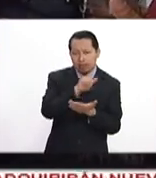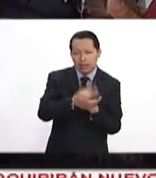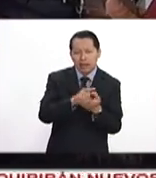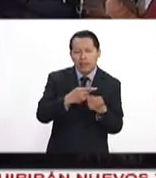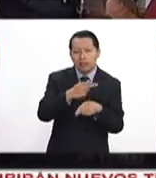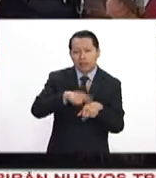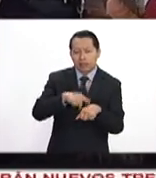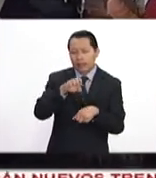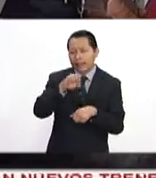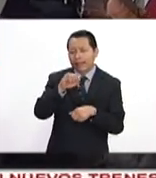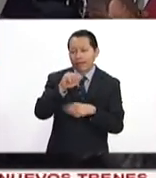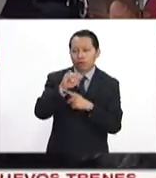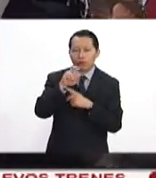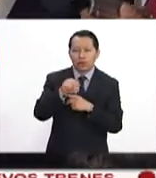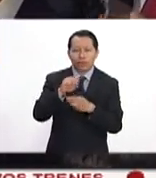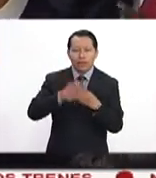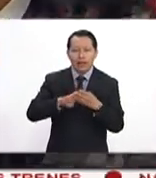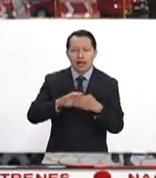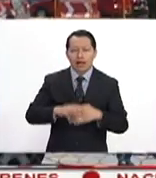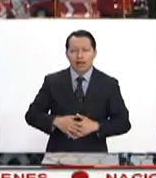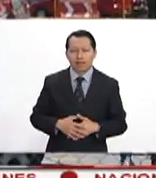Nacional de Ejecución Penal.